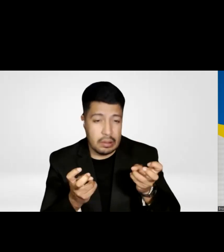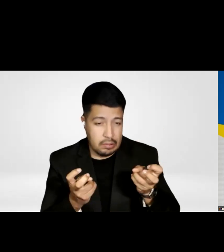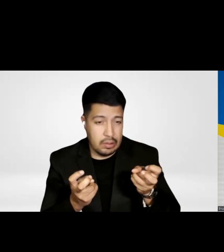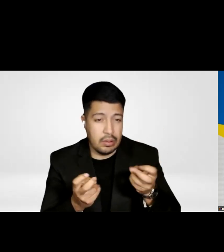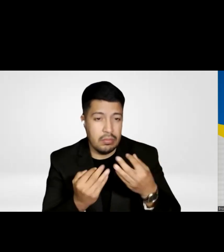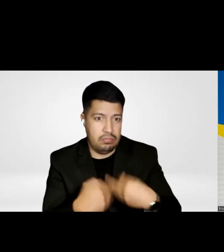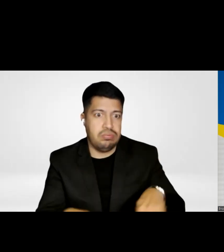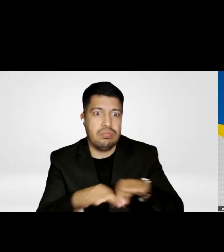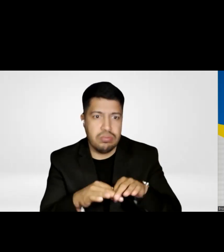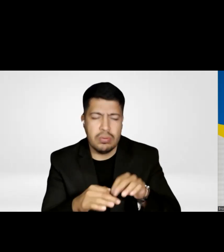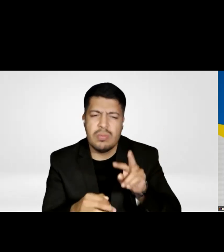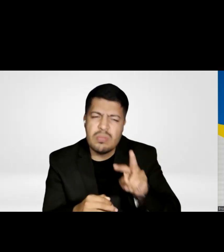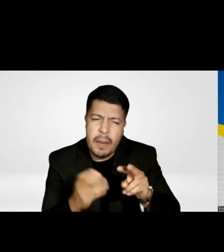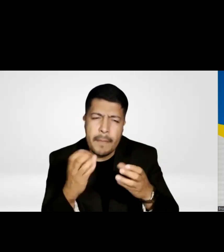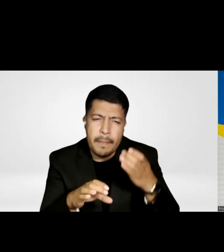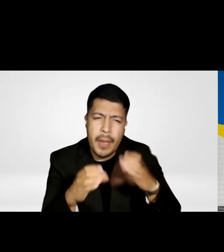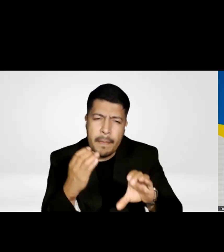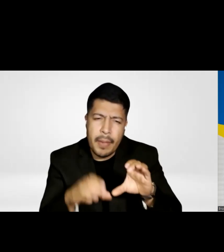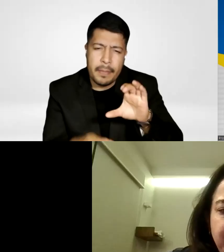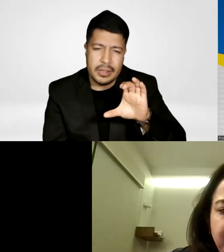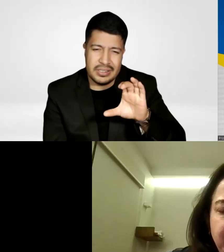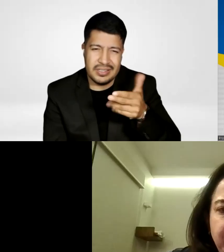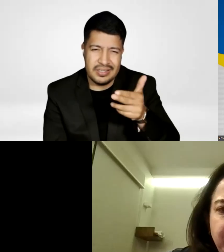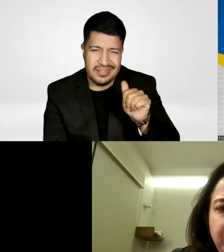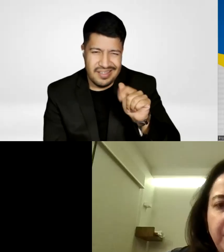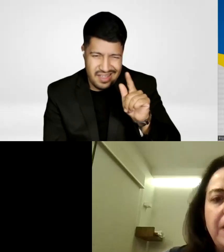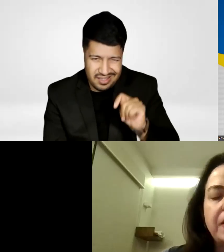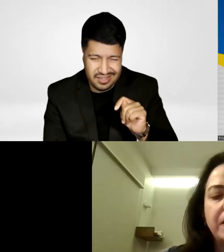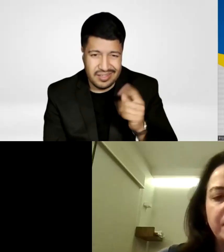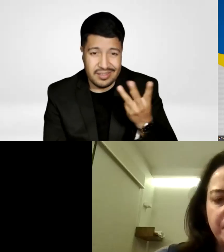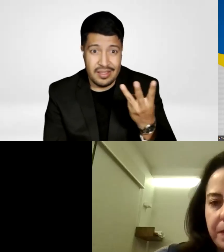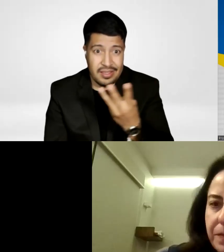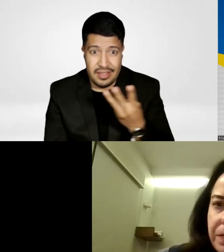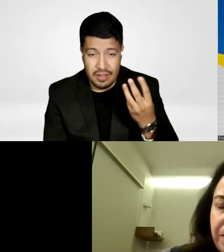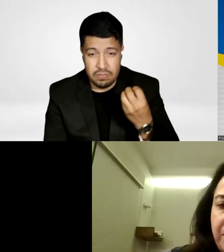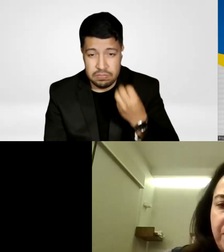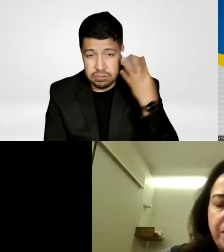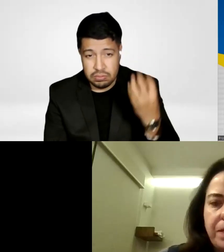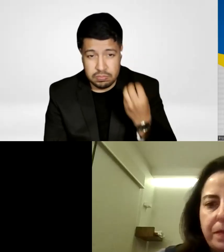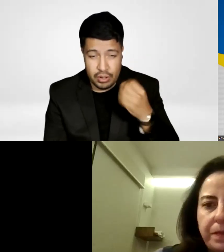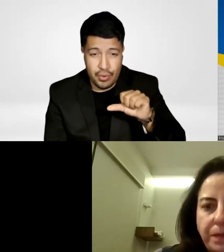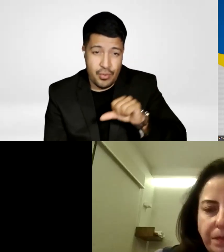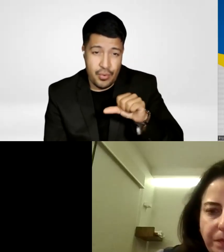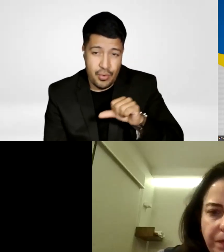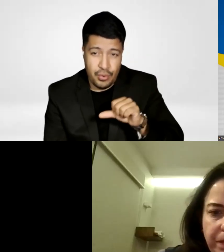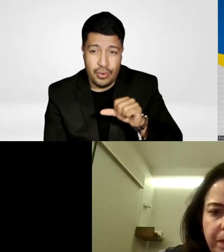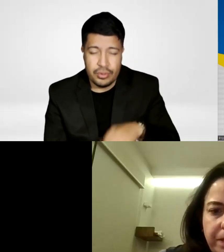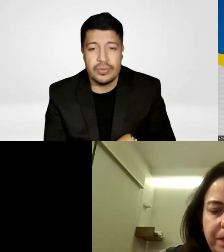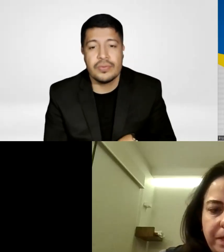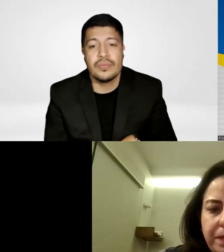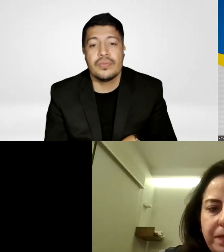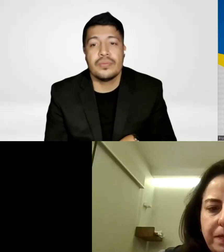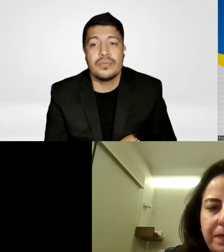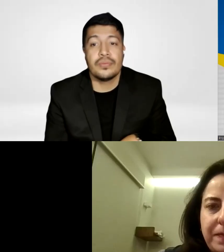preguntas en el chat, pero vamos a dejarlos al final de las 3 ponencias del día de hoy para que se puedan resolver. Te agradecemos mucho